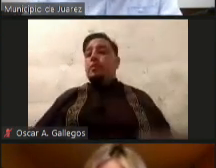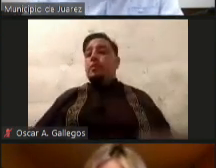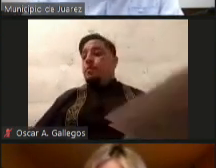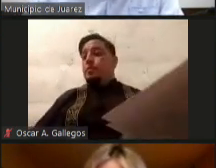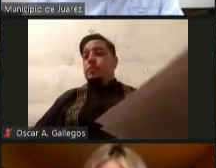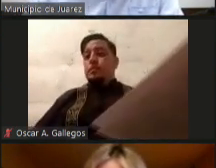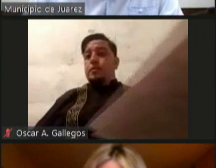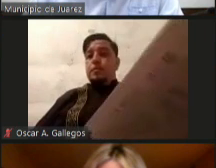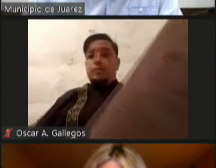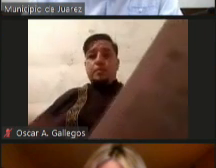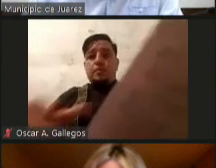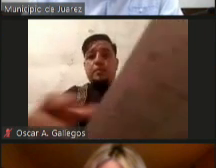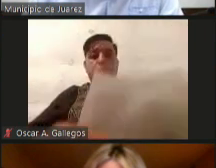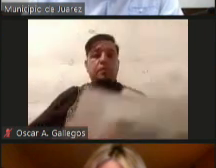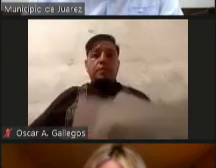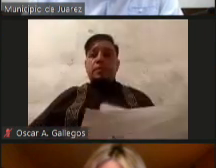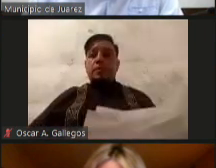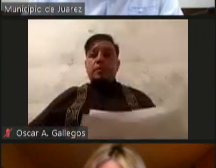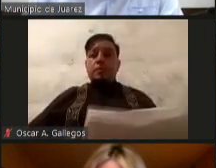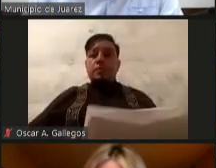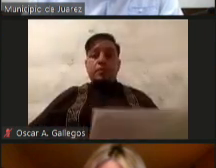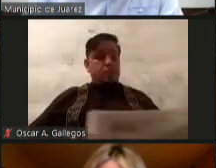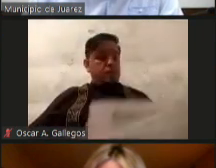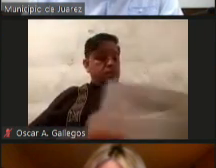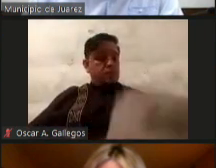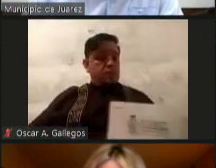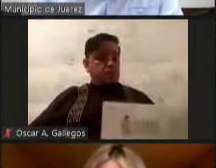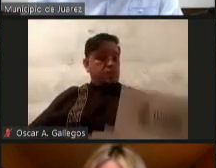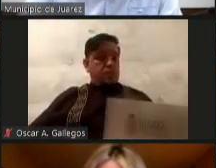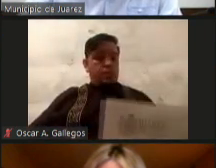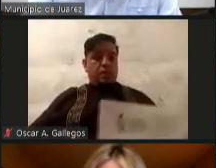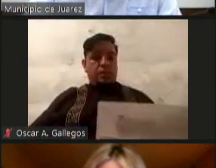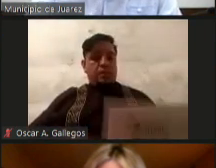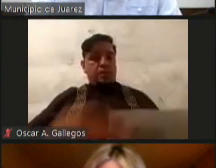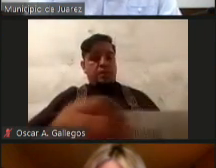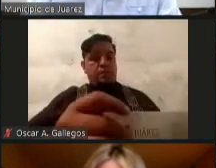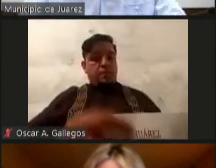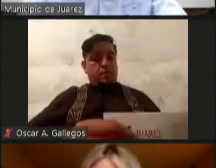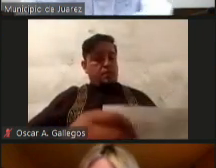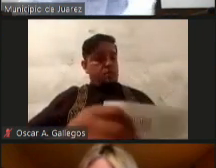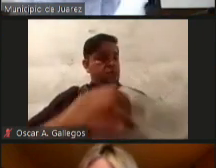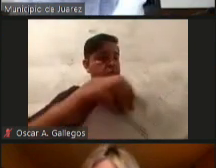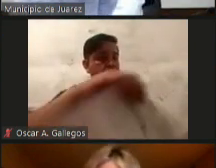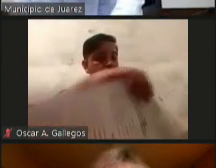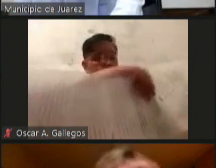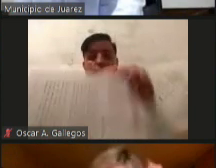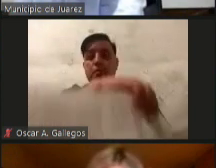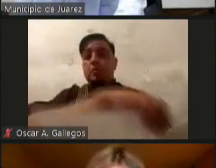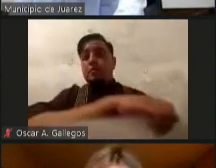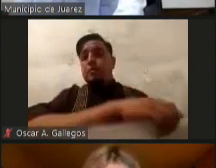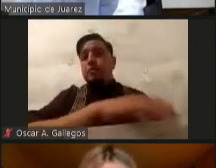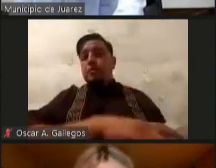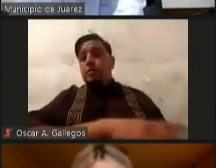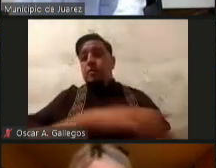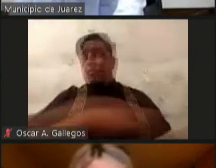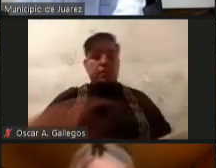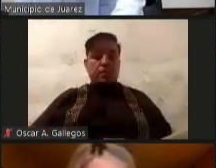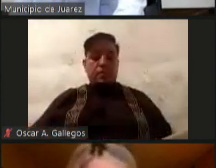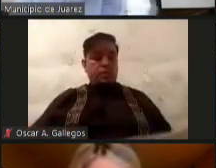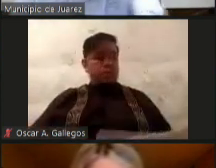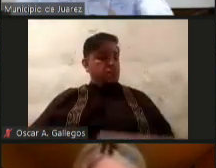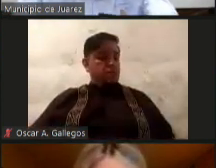ser planeadas a corto plazo con el fin de proporcionar más espacio y seguridad a los peatones y ciclistas que